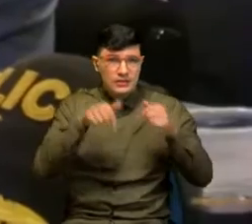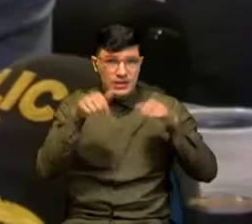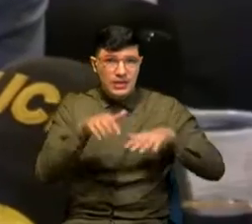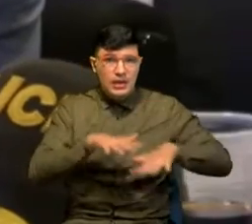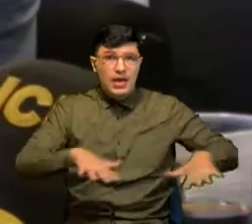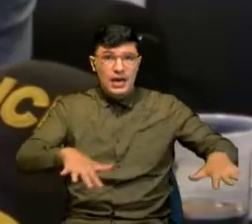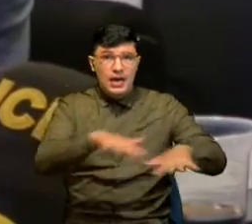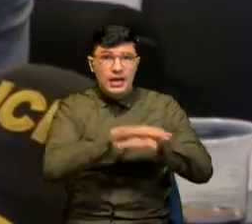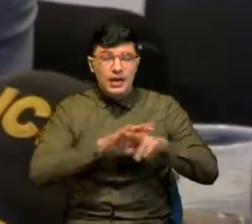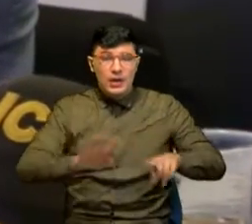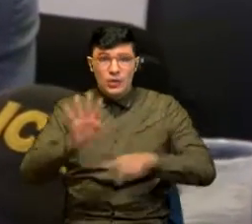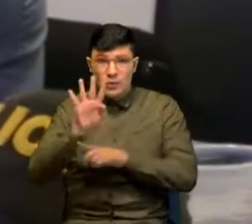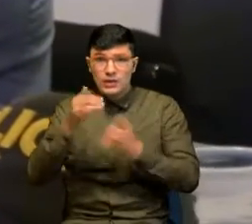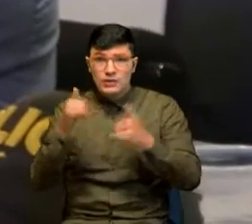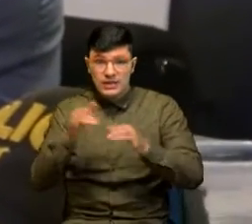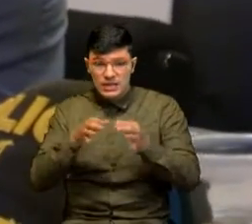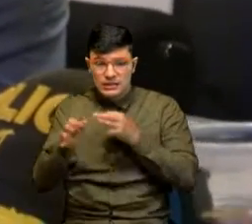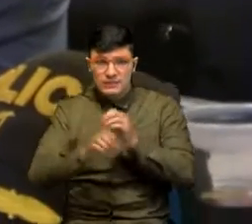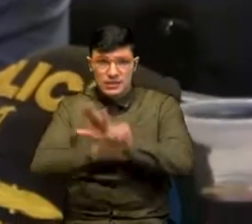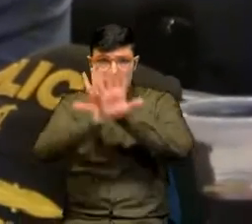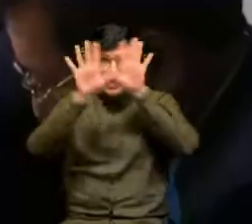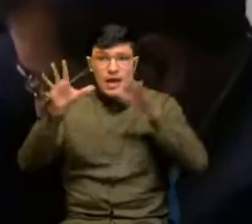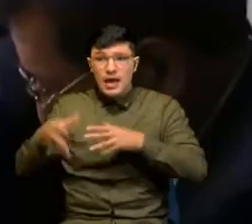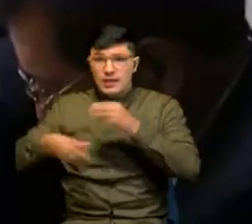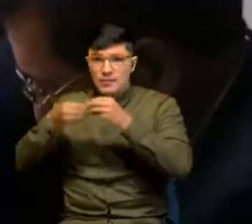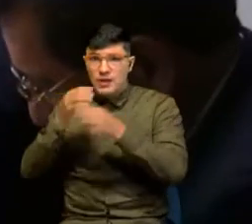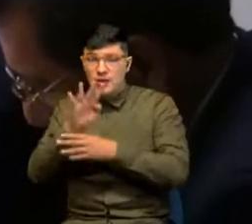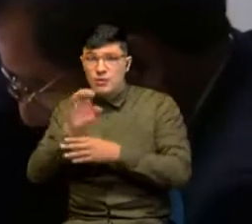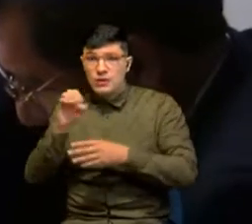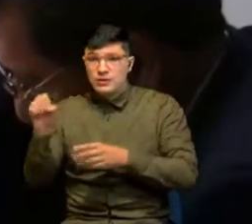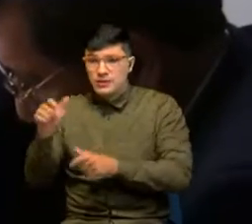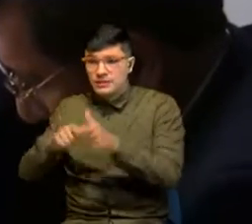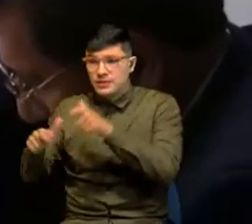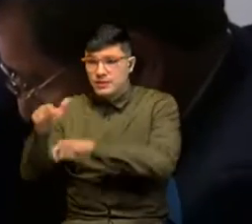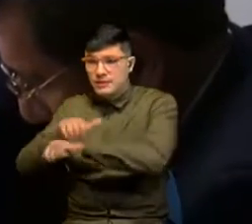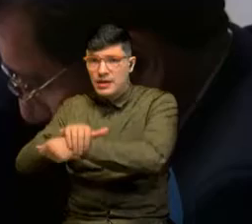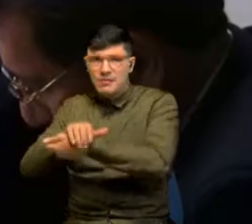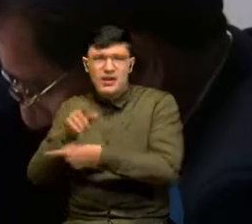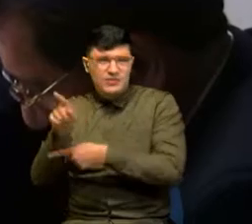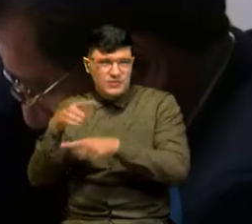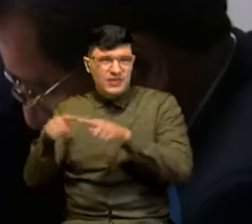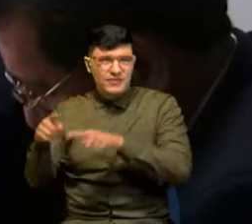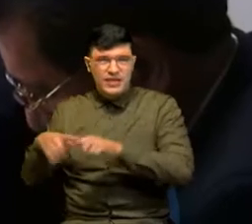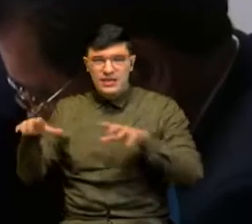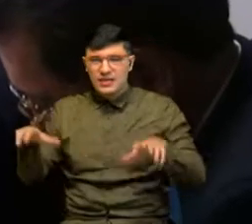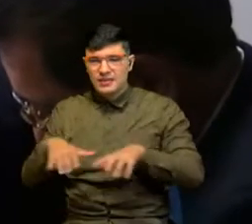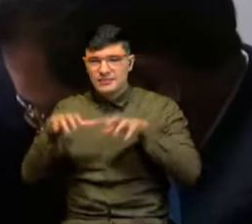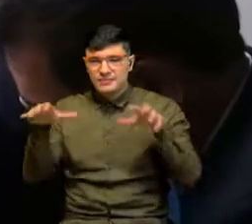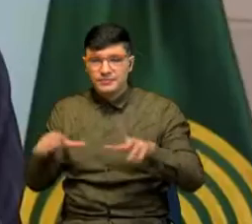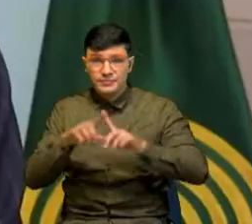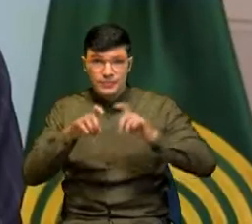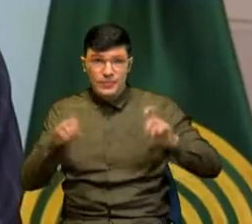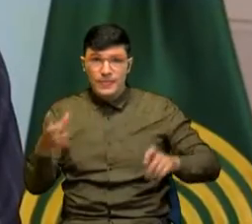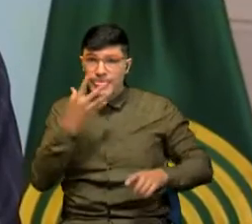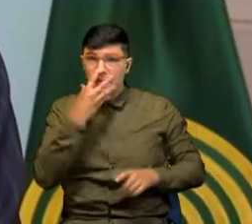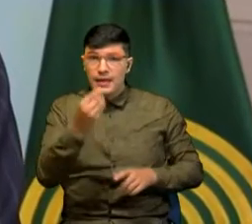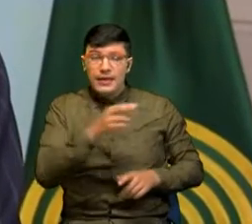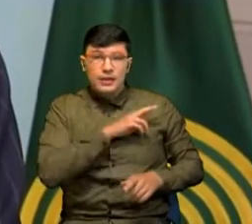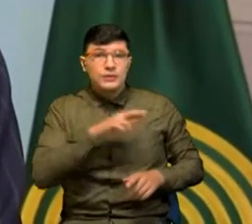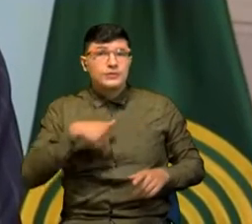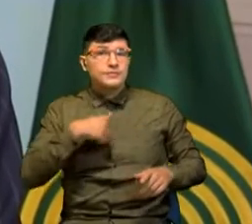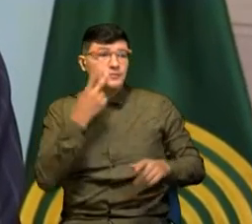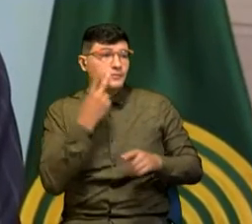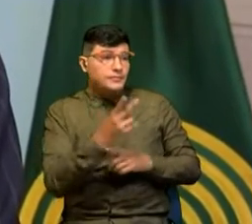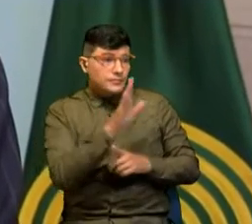fueron esclarecidos. Asimismo, se reportaron más de 400 capturas por diferentes delitos. Aquí sí vemos que las